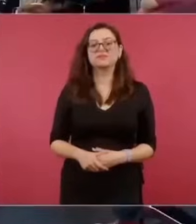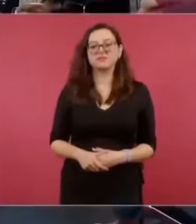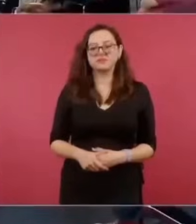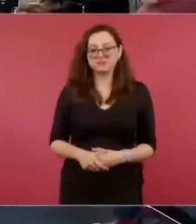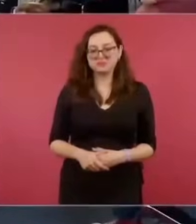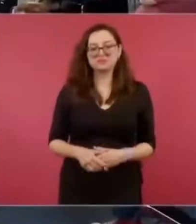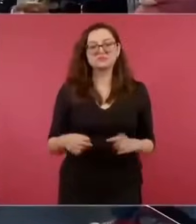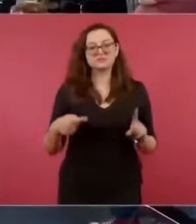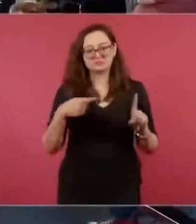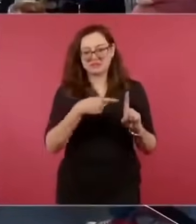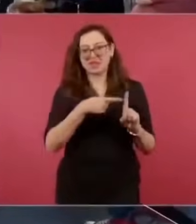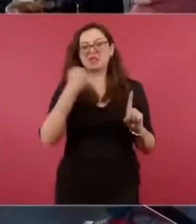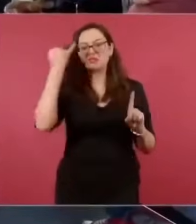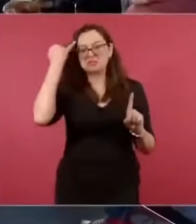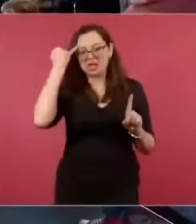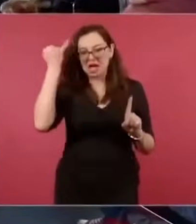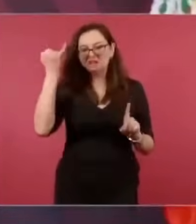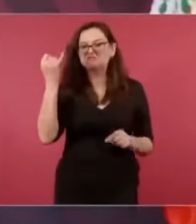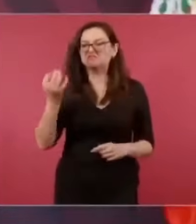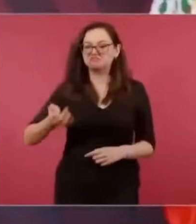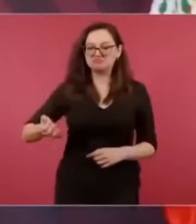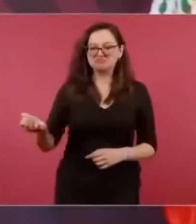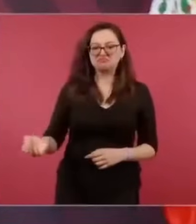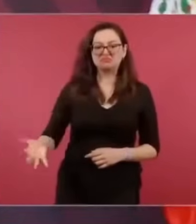la profecía.